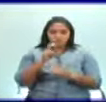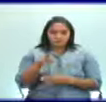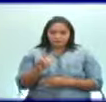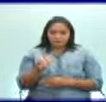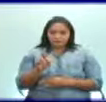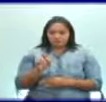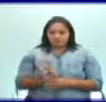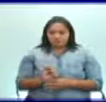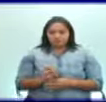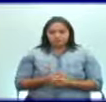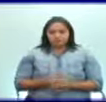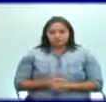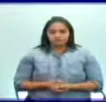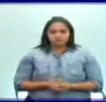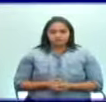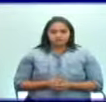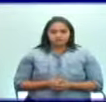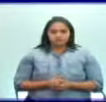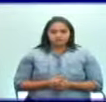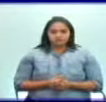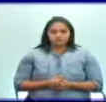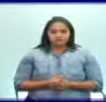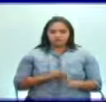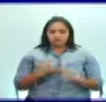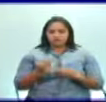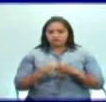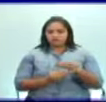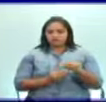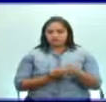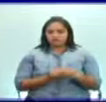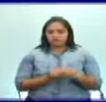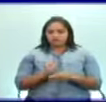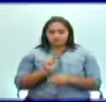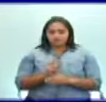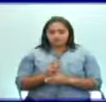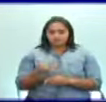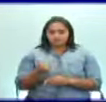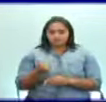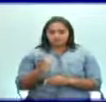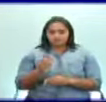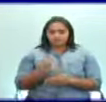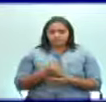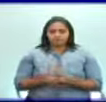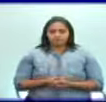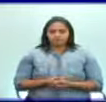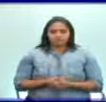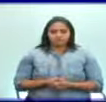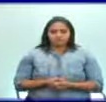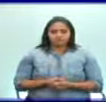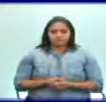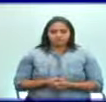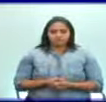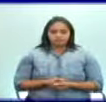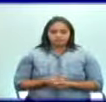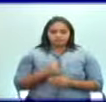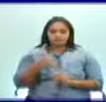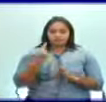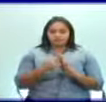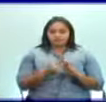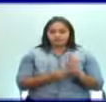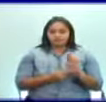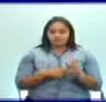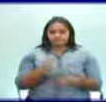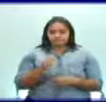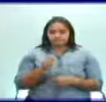ser igual a f de menos x, es sustituir, y para que sea impar, f de x va a ser igual a menos f de menos x. Bueno, en las propiedades globales también se